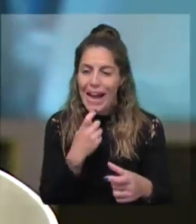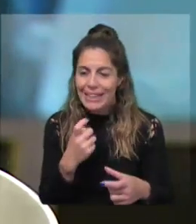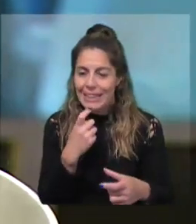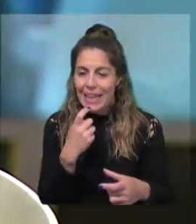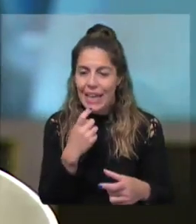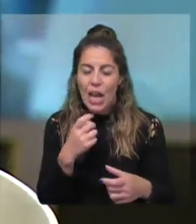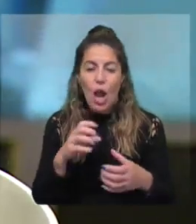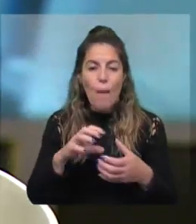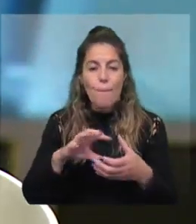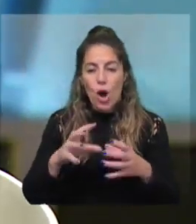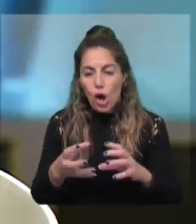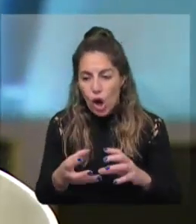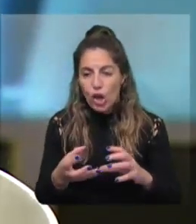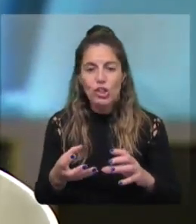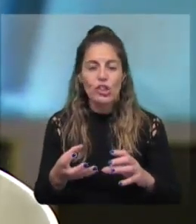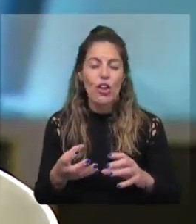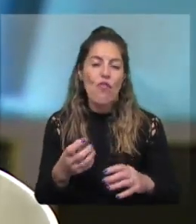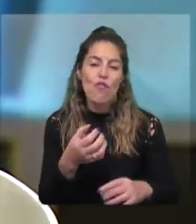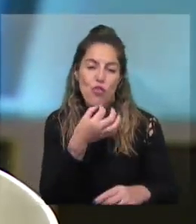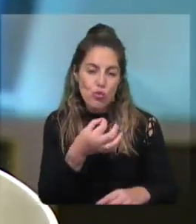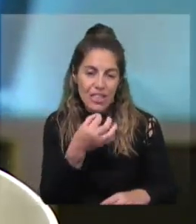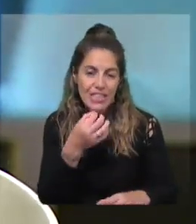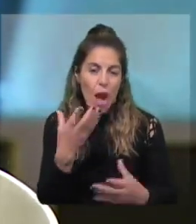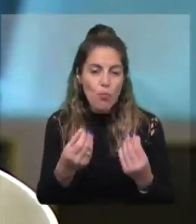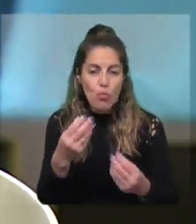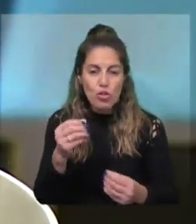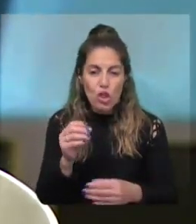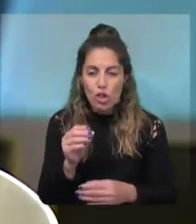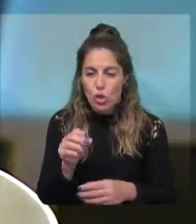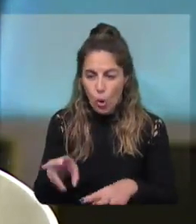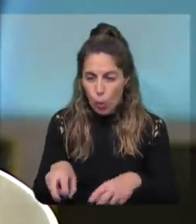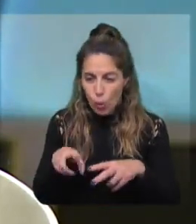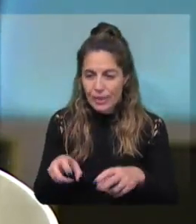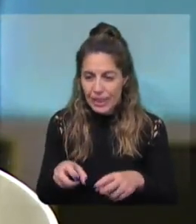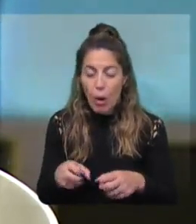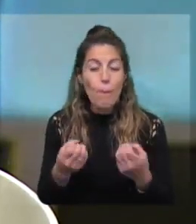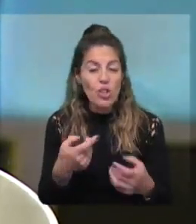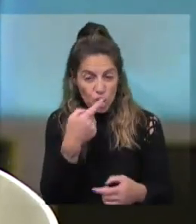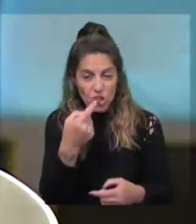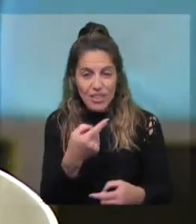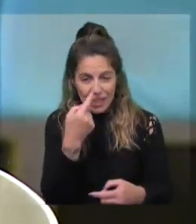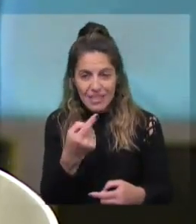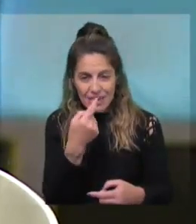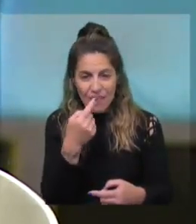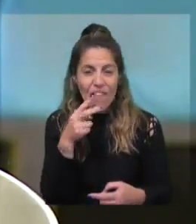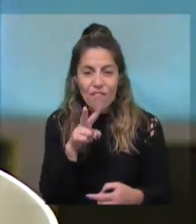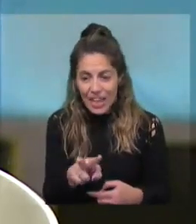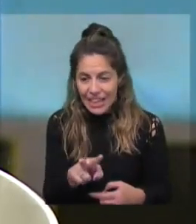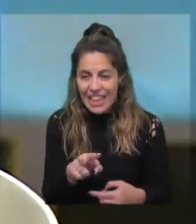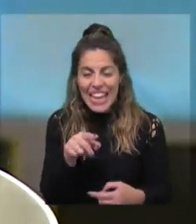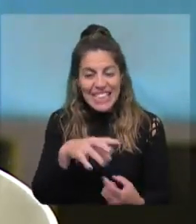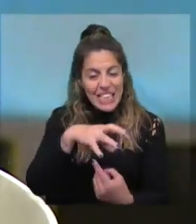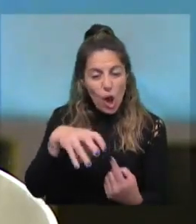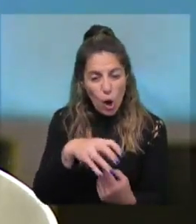frutilla, está como diversos cultivos. Es bastante cosmopolita, por eso también nos interesaba a nosotros como ese hongo